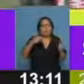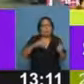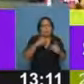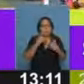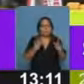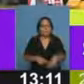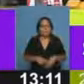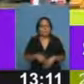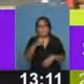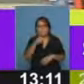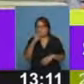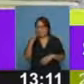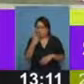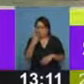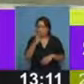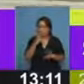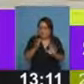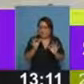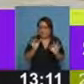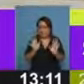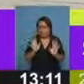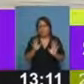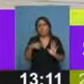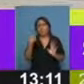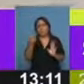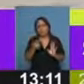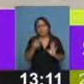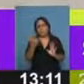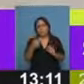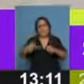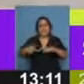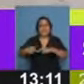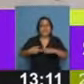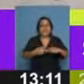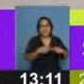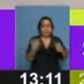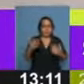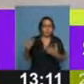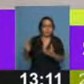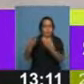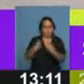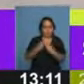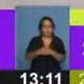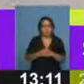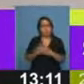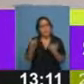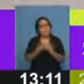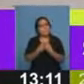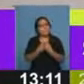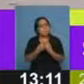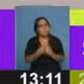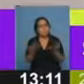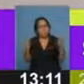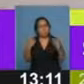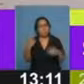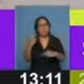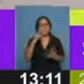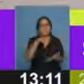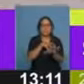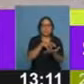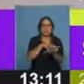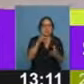No, ya creo que el segundo vamos a andar bien, si no tenemos el camión de Girsu también por cualquier cosa que nos pueda ayudar. Pero mucha, mucha cantidad, vinieron de instituciones